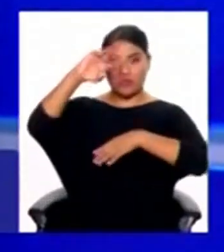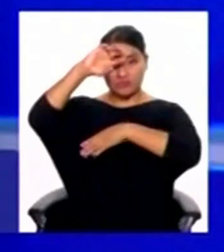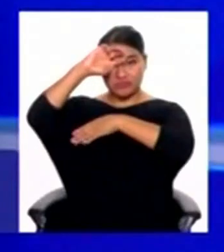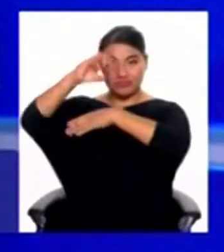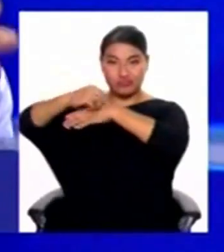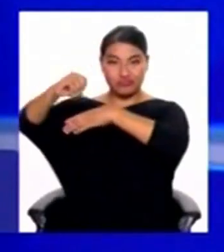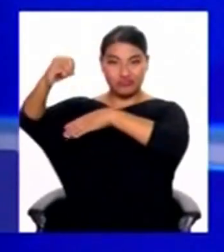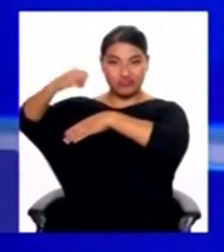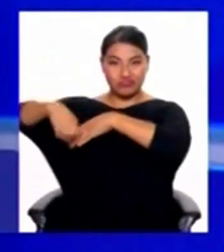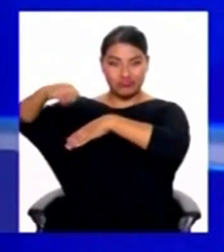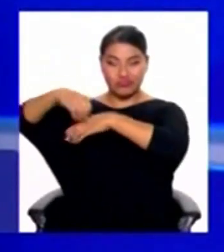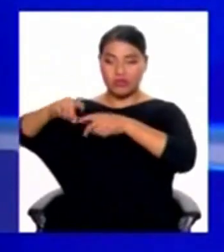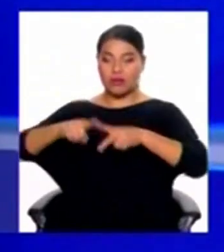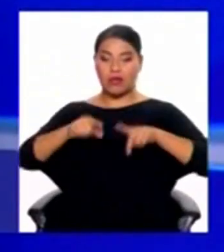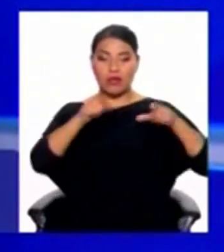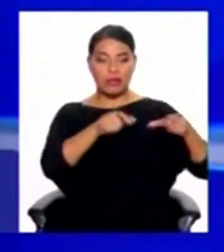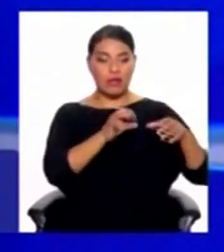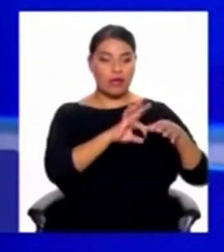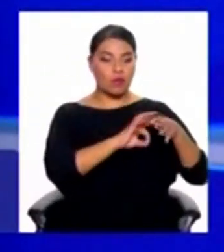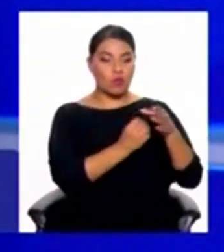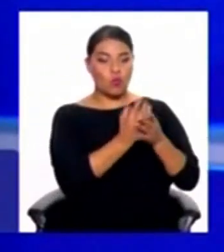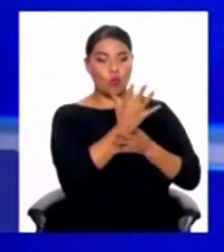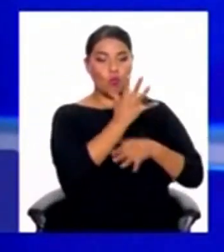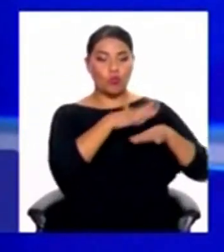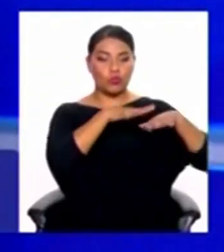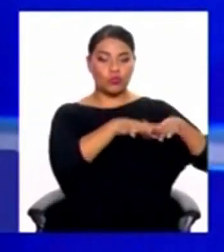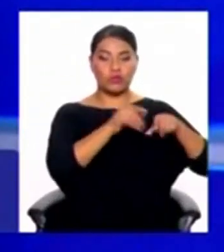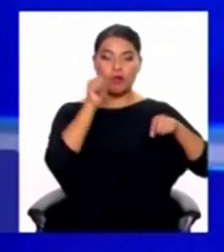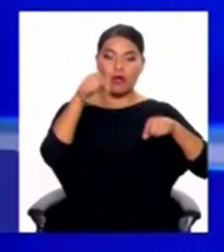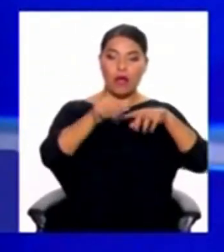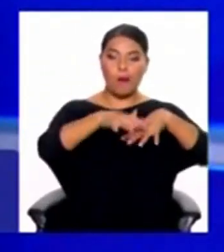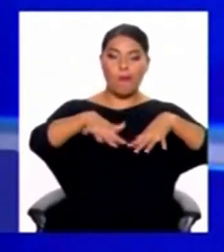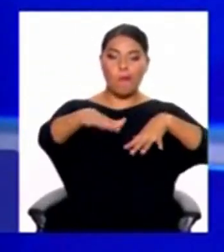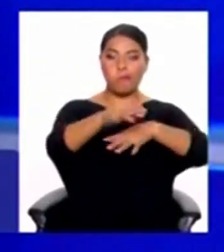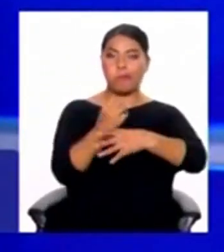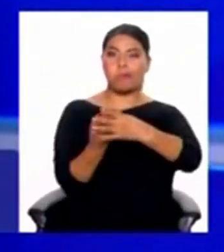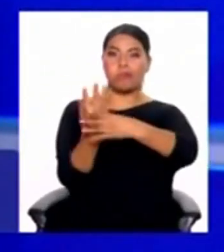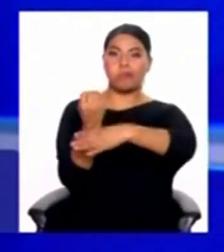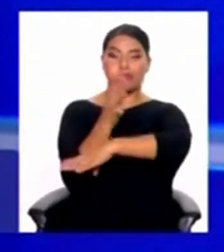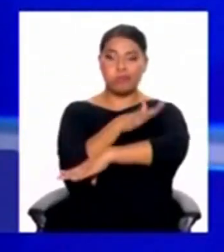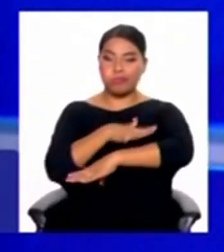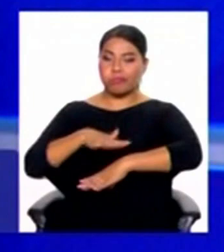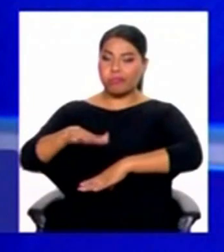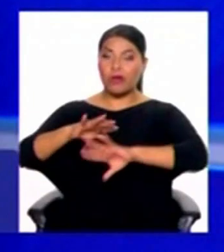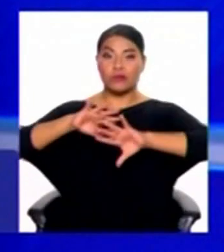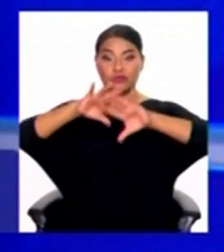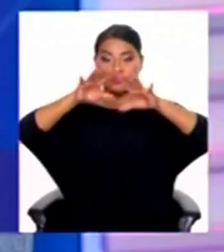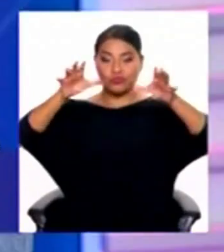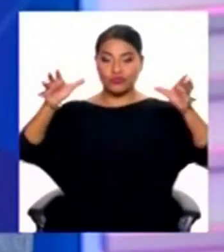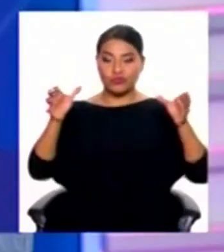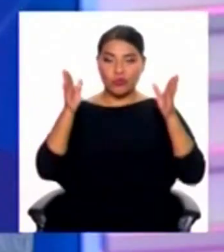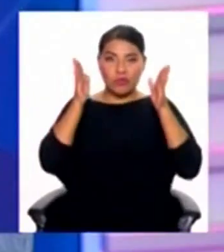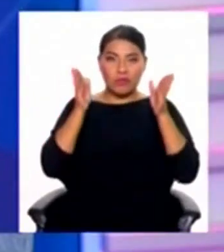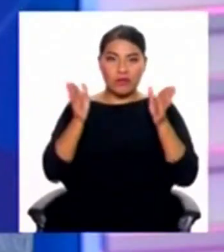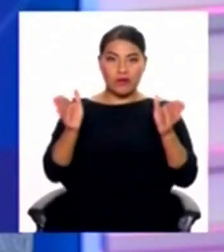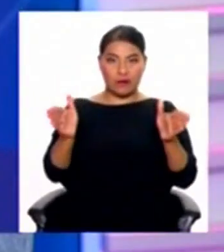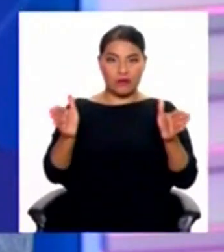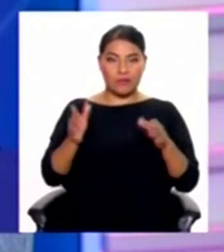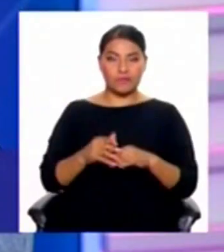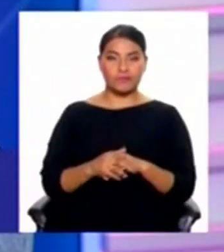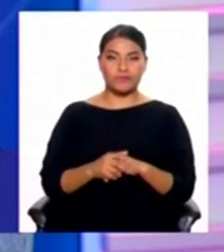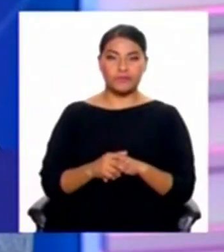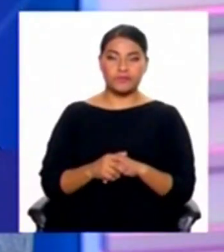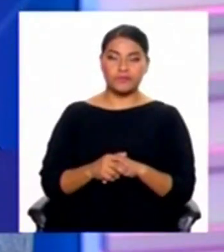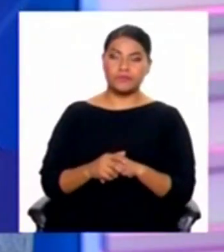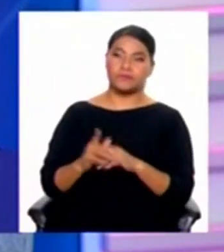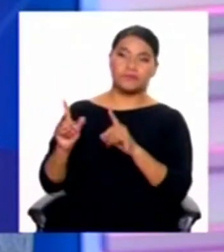se mira el ambiente, pero no terminan de mirarse de manera conjunta. Ya, ¿y en qué momento? Por ejemplo, ¿qué cosas se tienen que ver